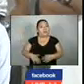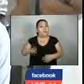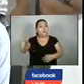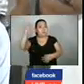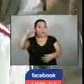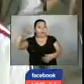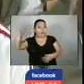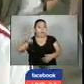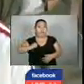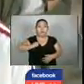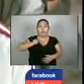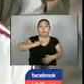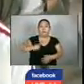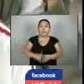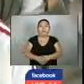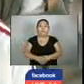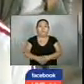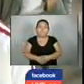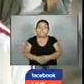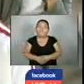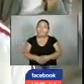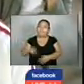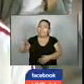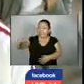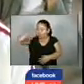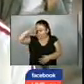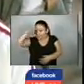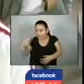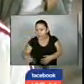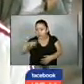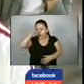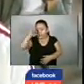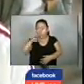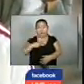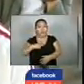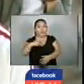sería en Canadá. Vamos a ir a echarle muchas ganas, pero sí, la